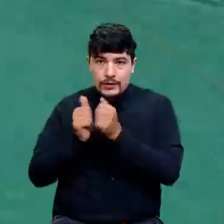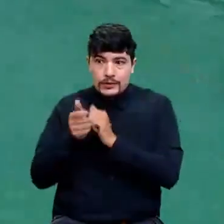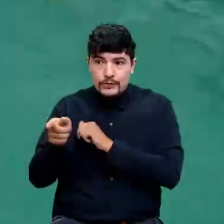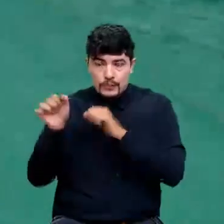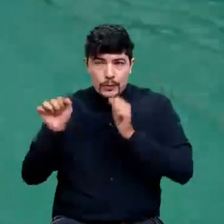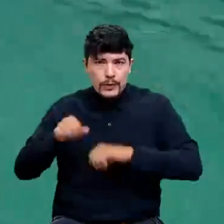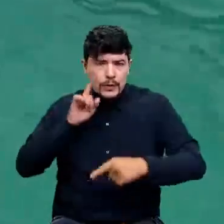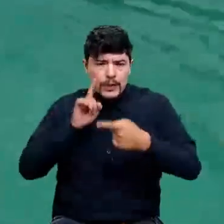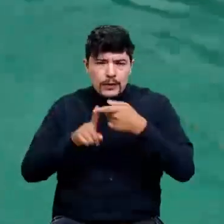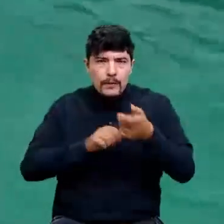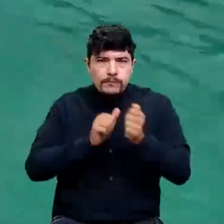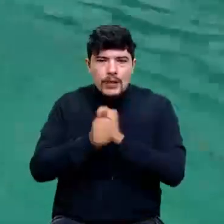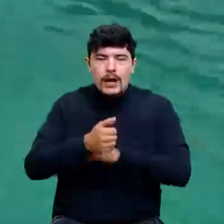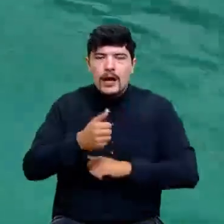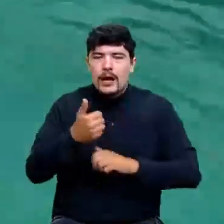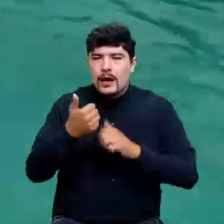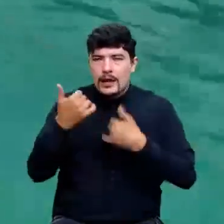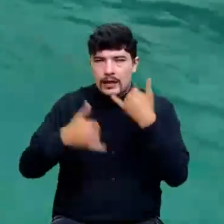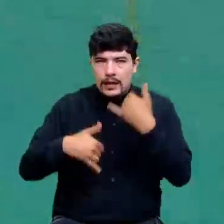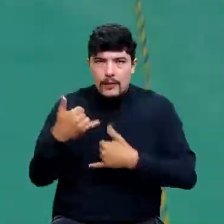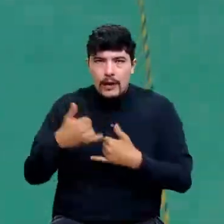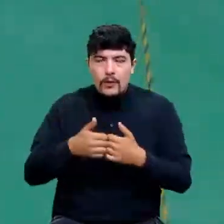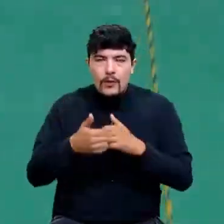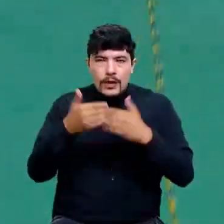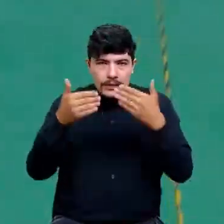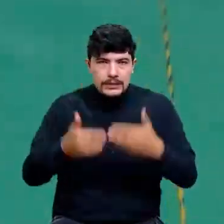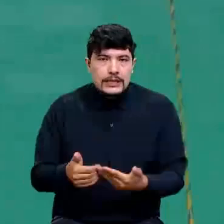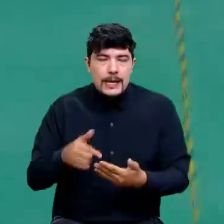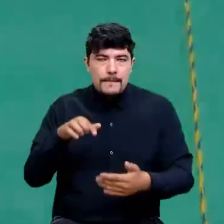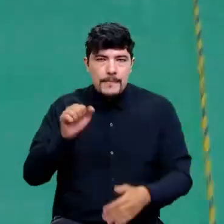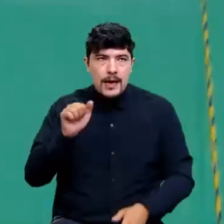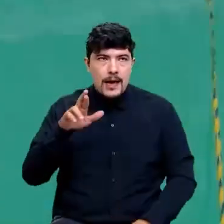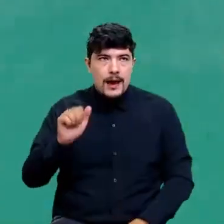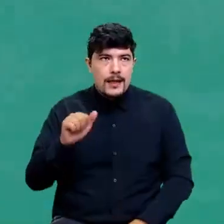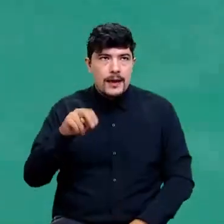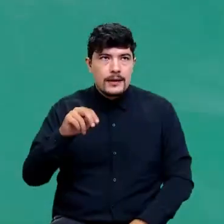clasificación a los Juegos Paranacionales que se cumplirán en el Eje Cafetero en el 2023.